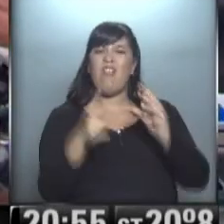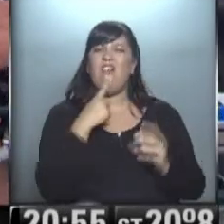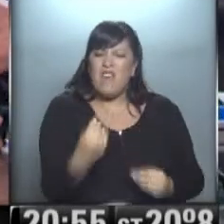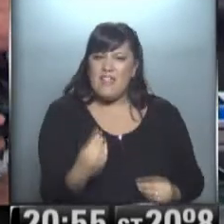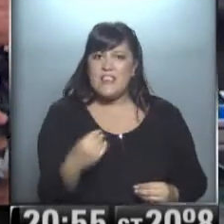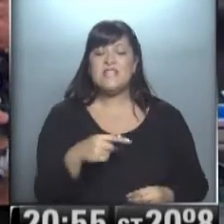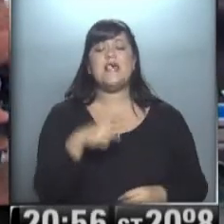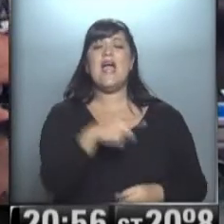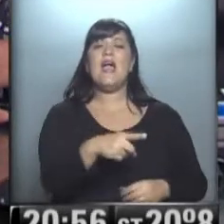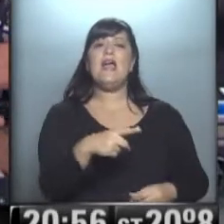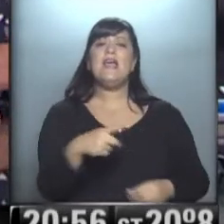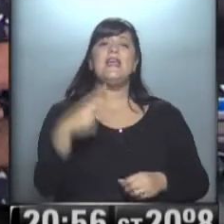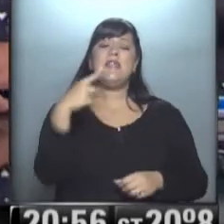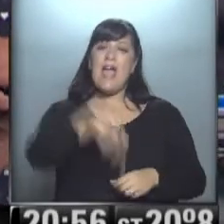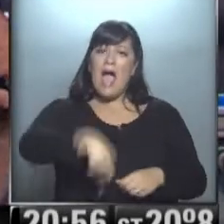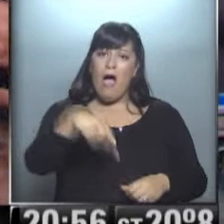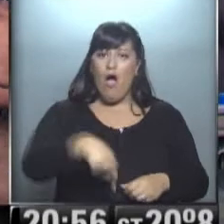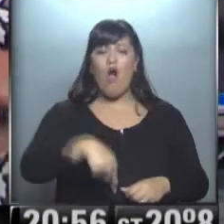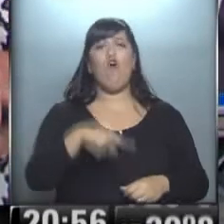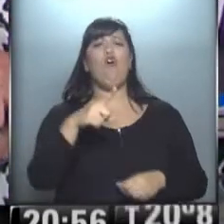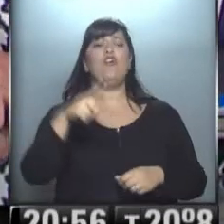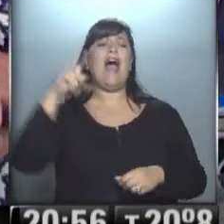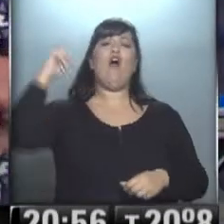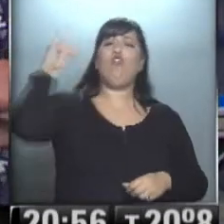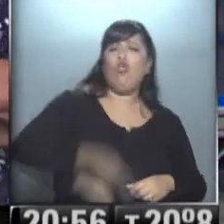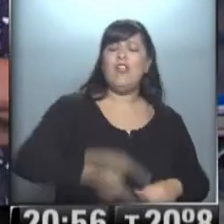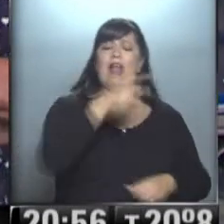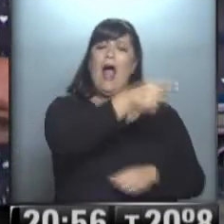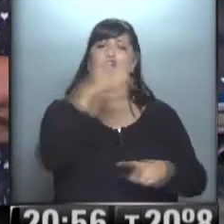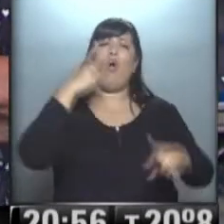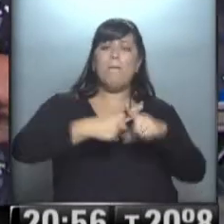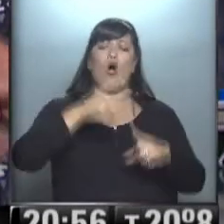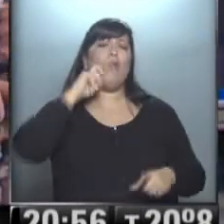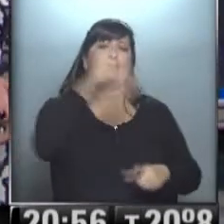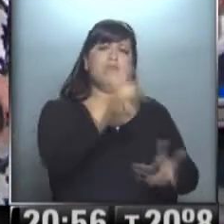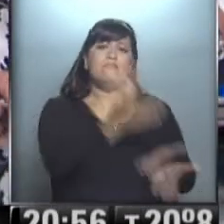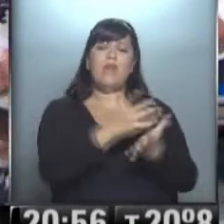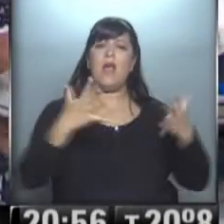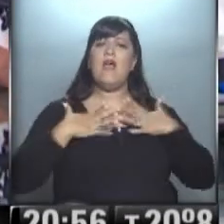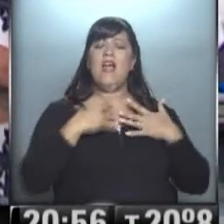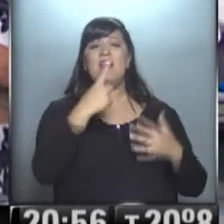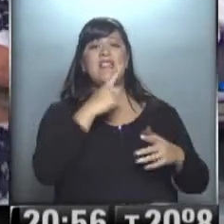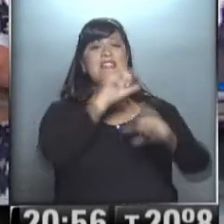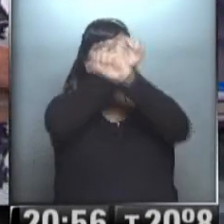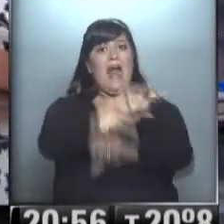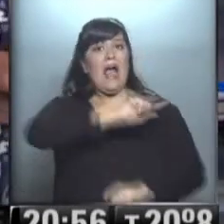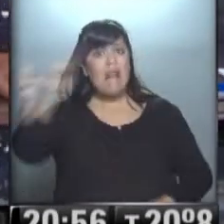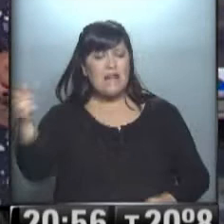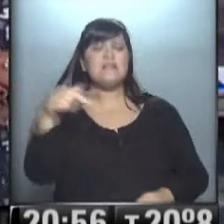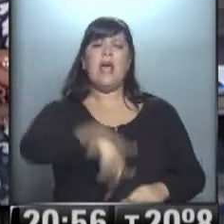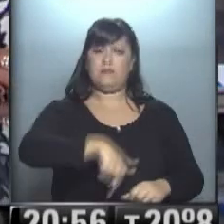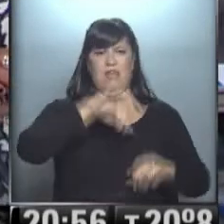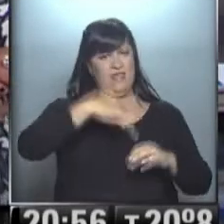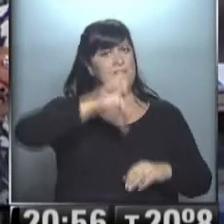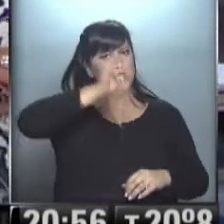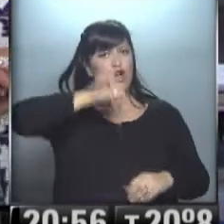no se puedan indultar a condenados por delitos de lesa humanidad. Así que esperemos que pronto tenga tratamiento. El